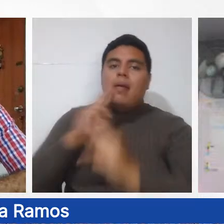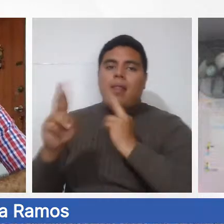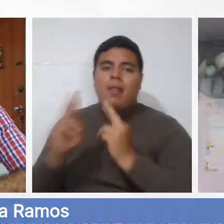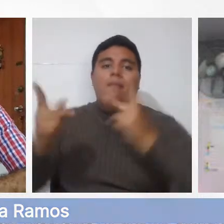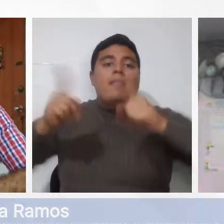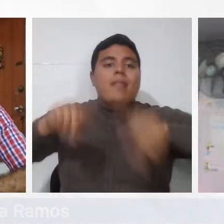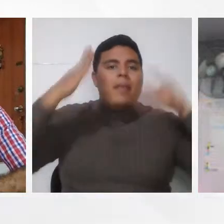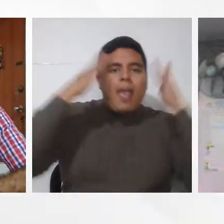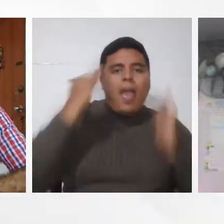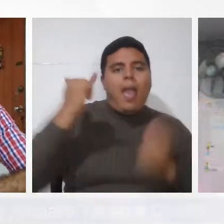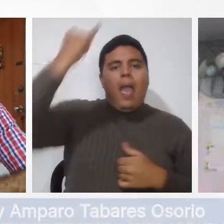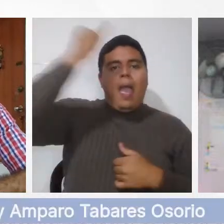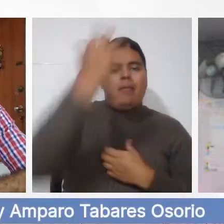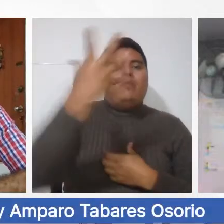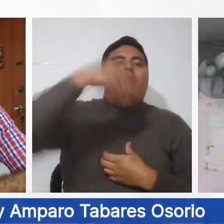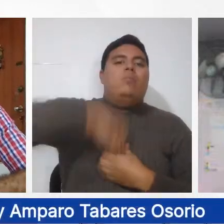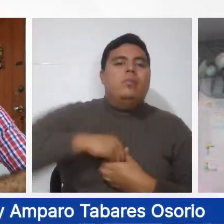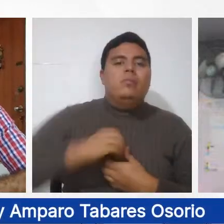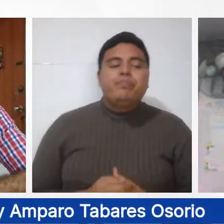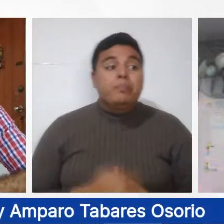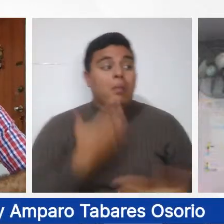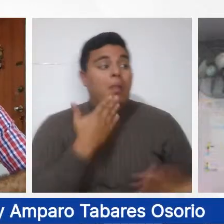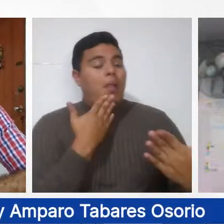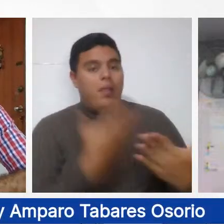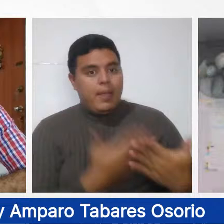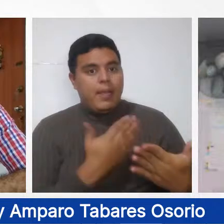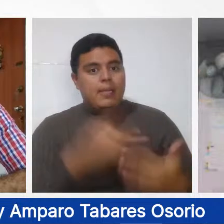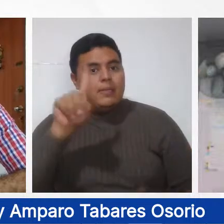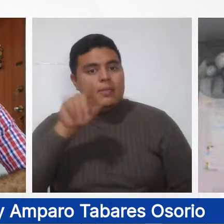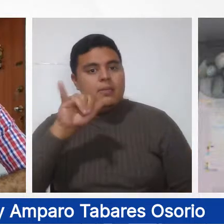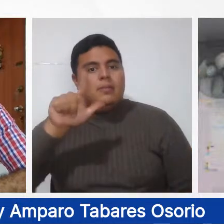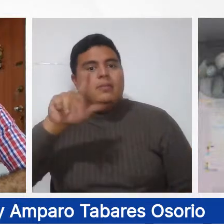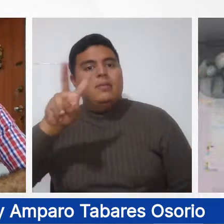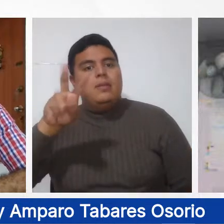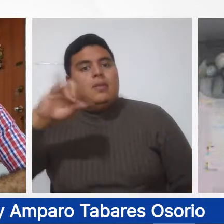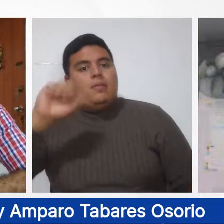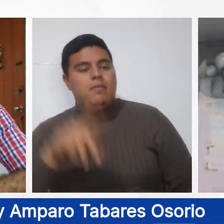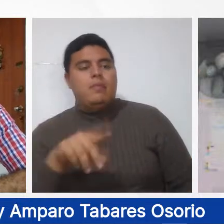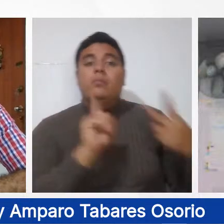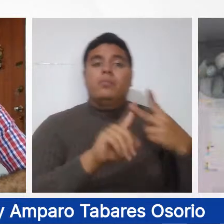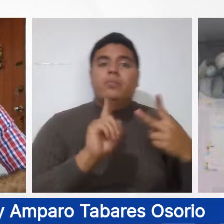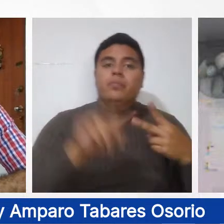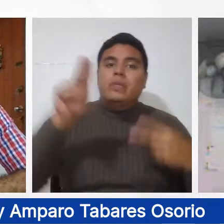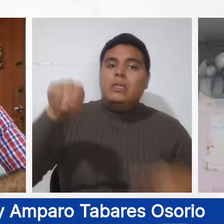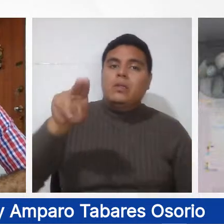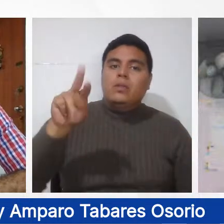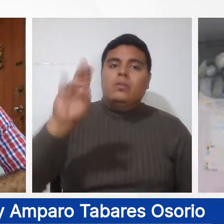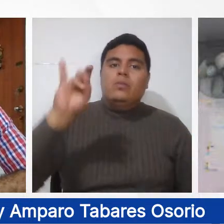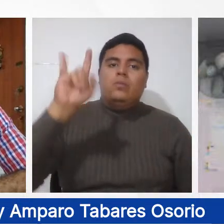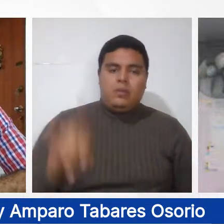gracias, Silvia Ramos, por ese comentario. Nuria Amparo Tavares también nos cuenta transformar las prácticas pedagógicas.